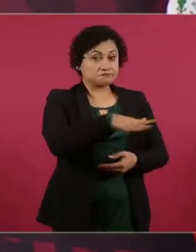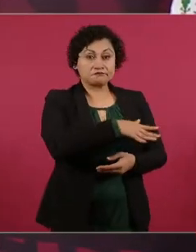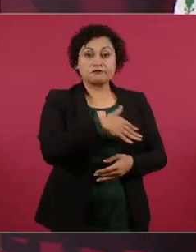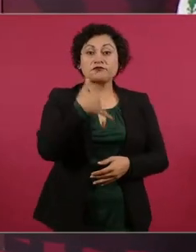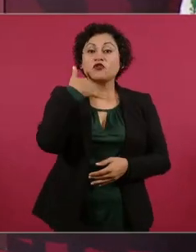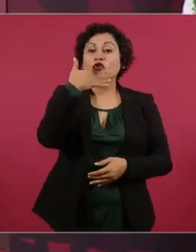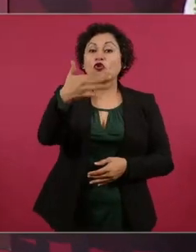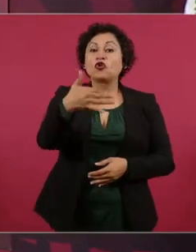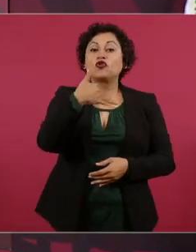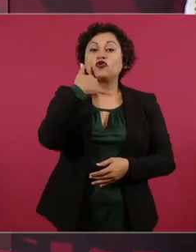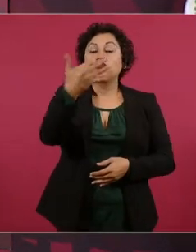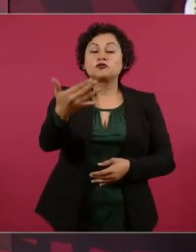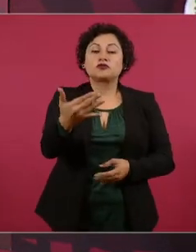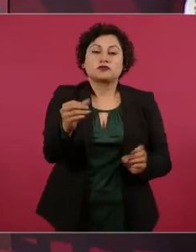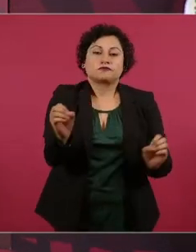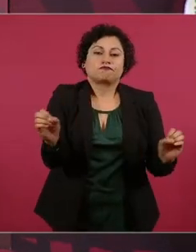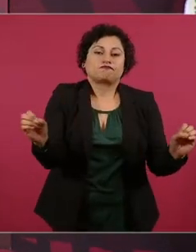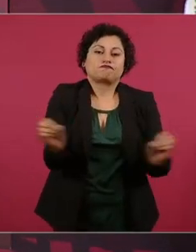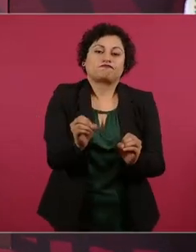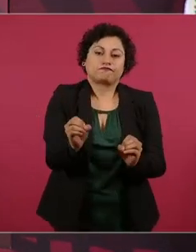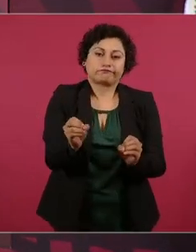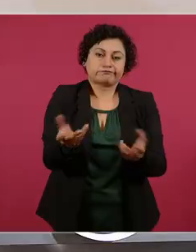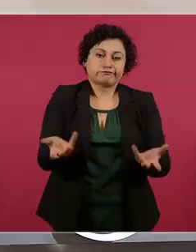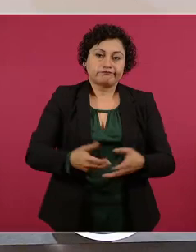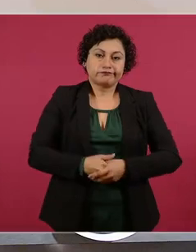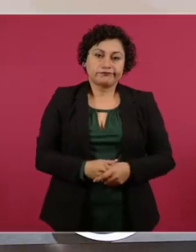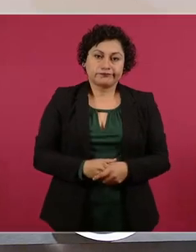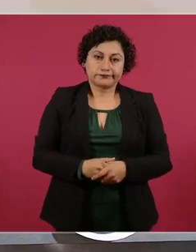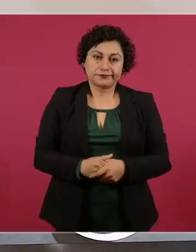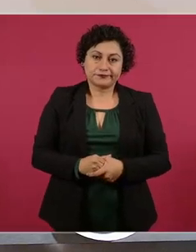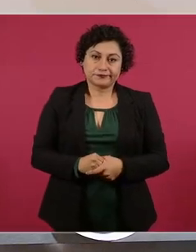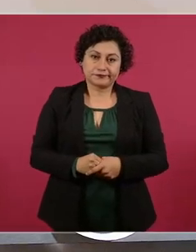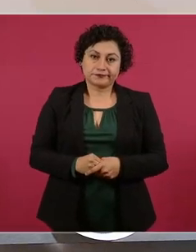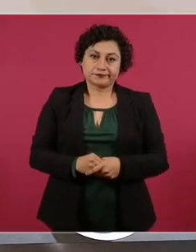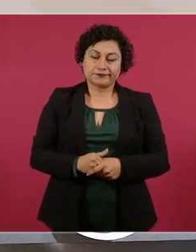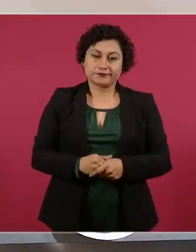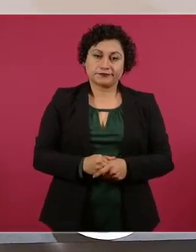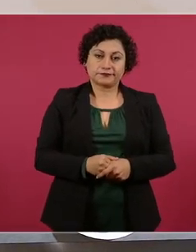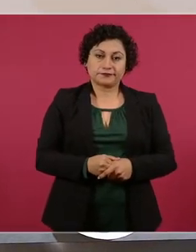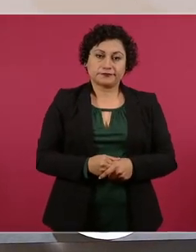Ya no hay bandidaje oficial. O sea,